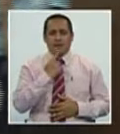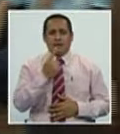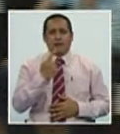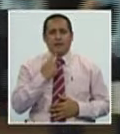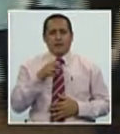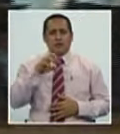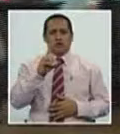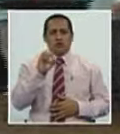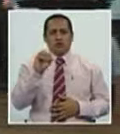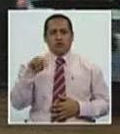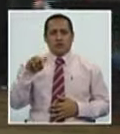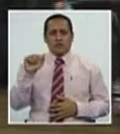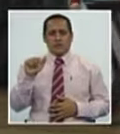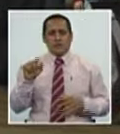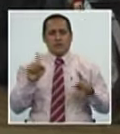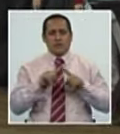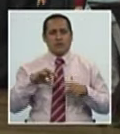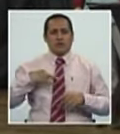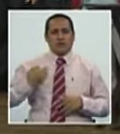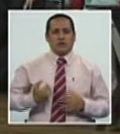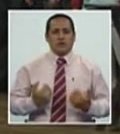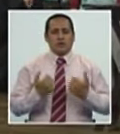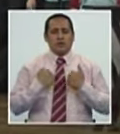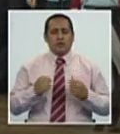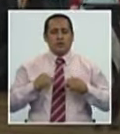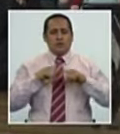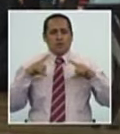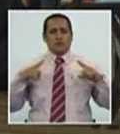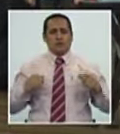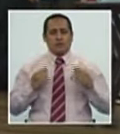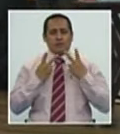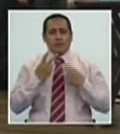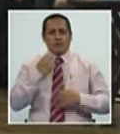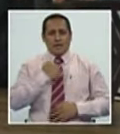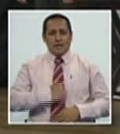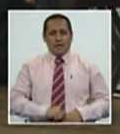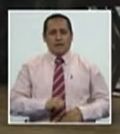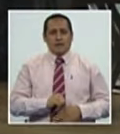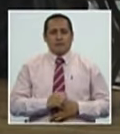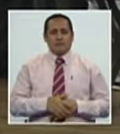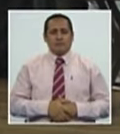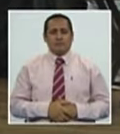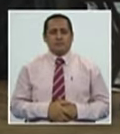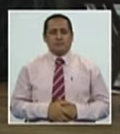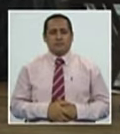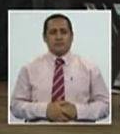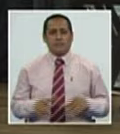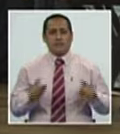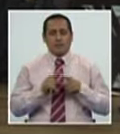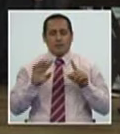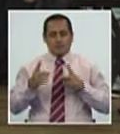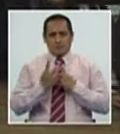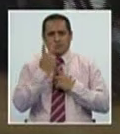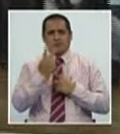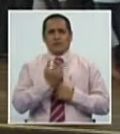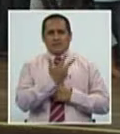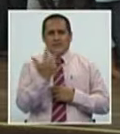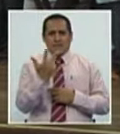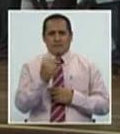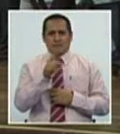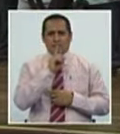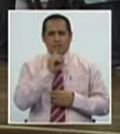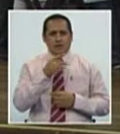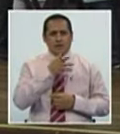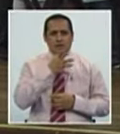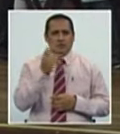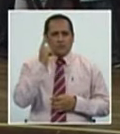es Donna. Es de una señora que tiene un hotel y una hija. Y aparecen tres supuestos papás